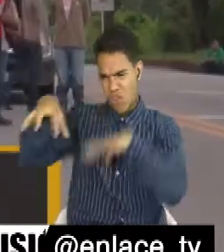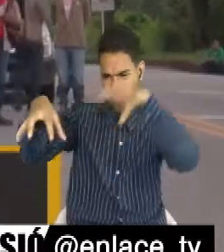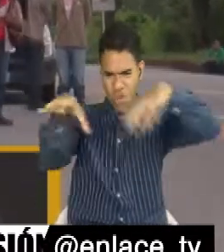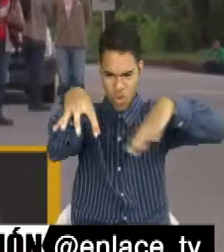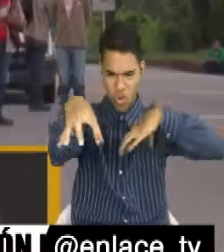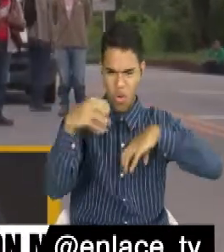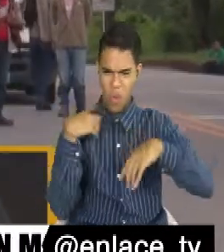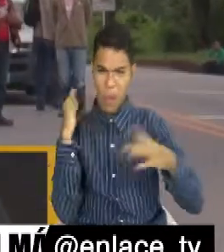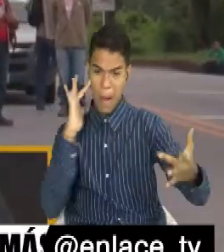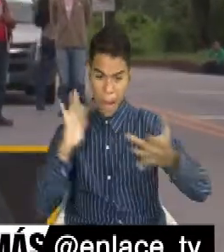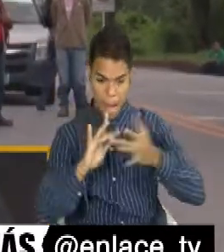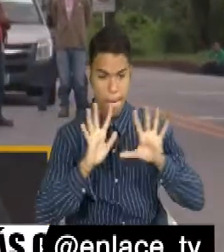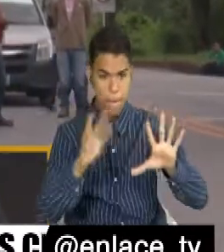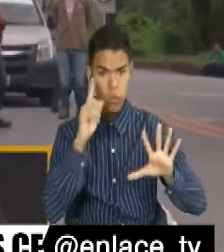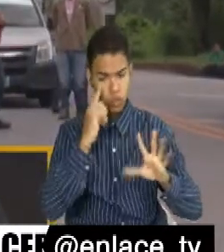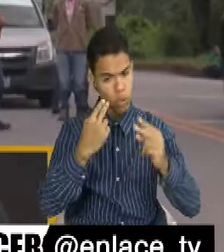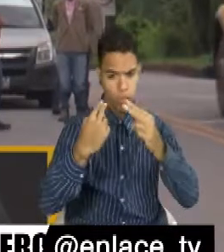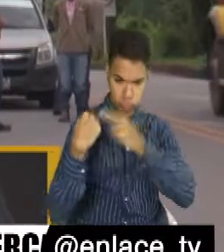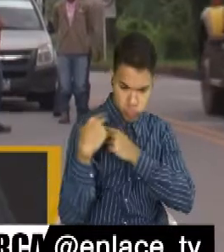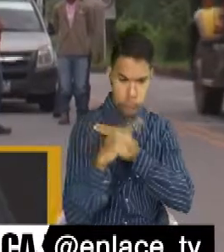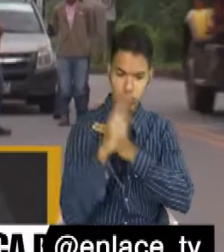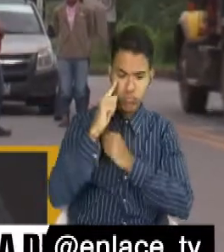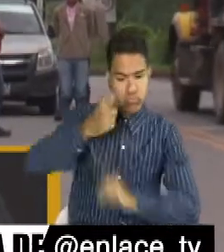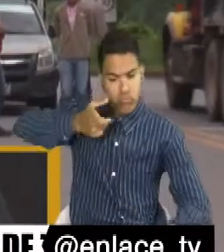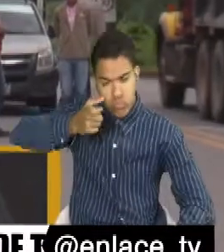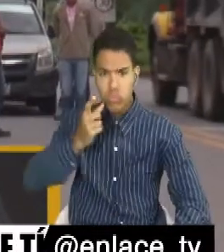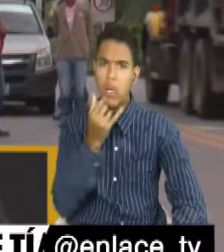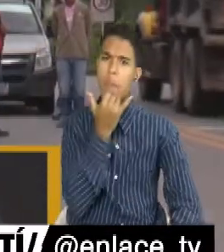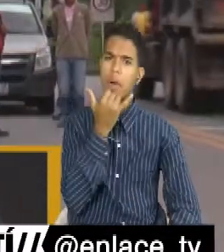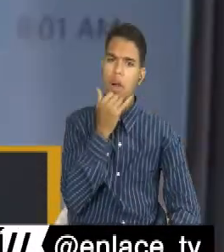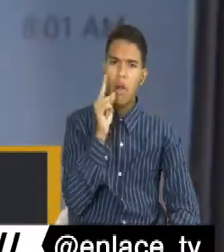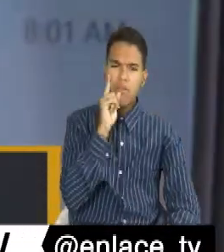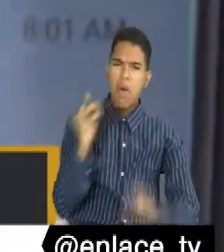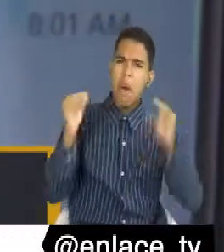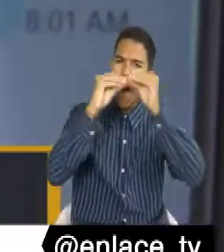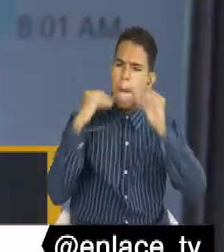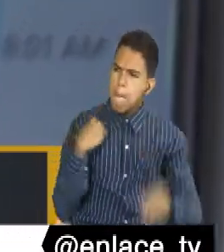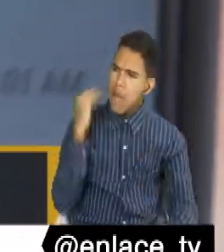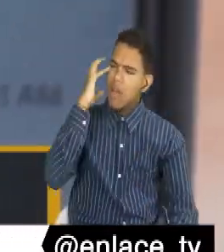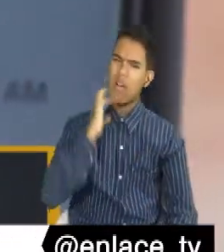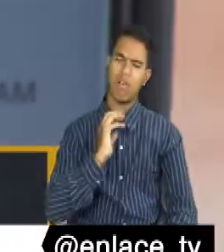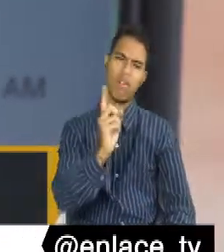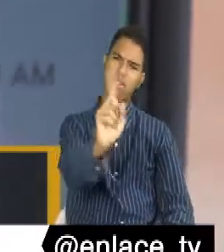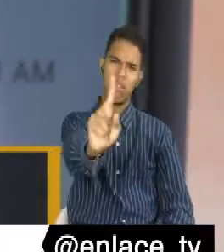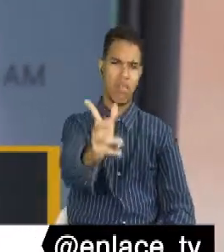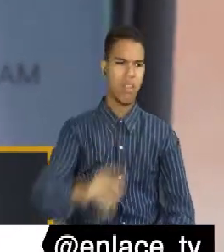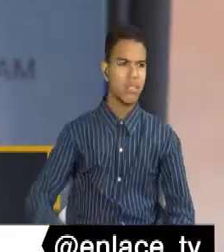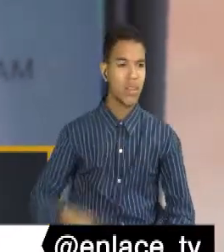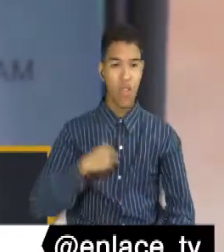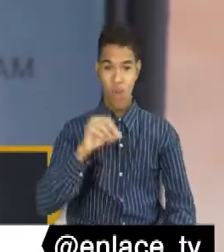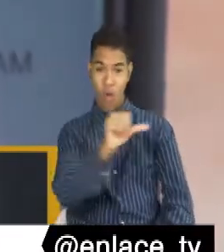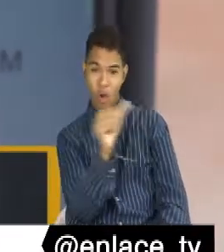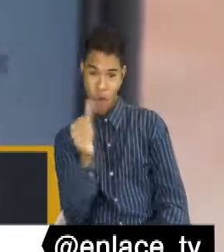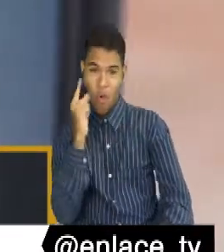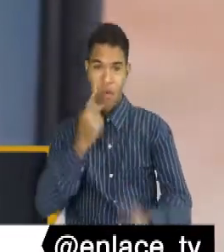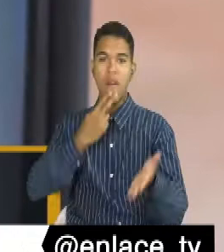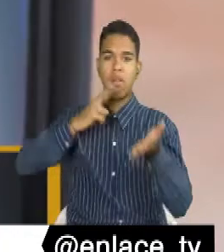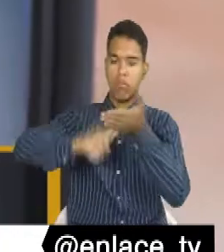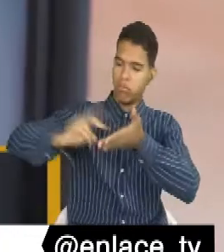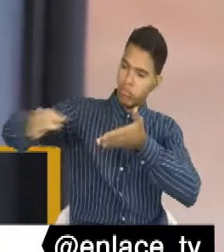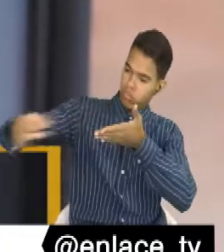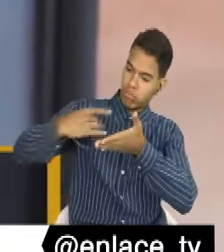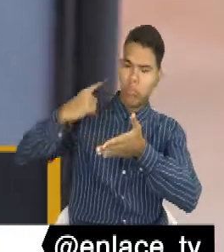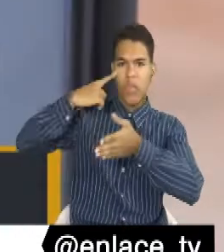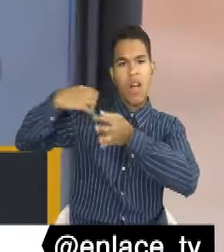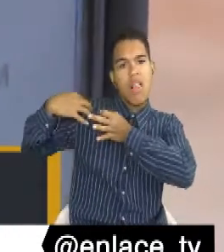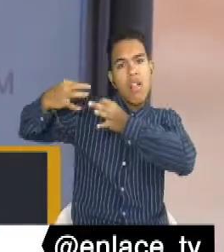estos contratos, miremos que esto no suceda, miremos que no nos sigan robando. Este otro comerciante muestra en su celular los avisos del banco ante la demora en el